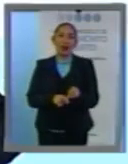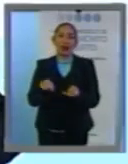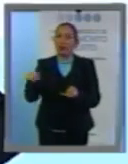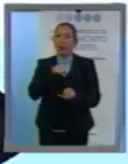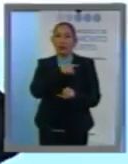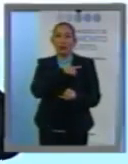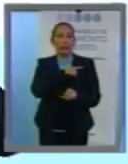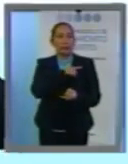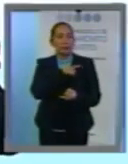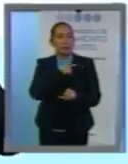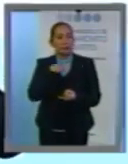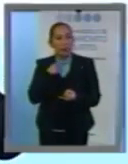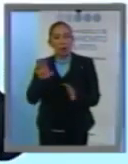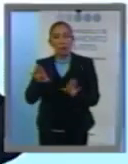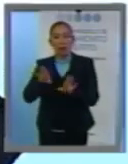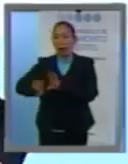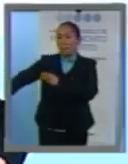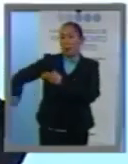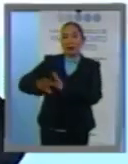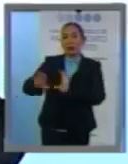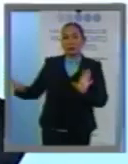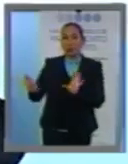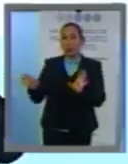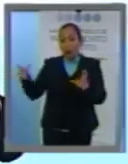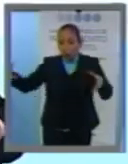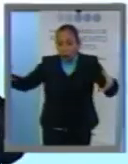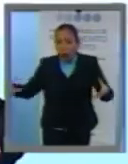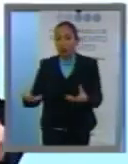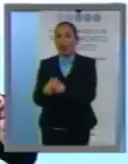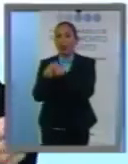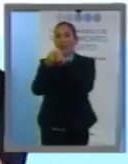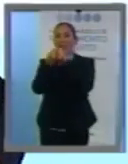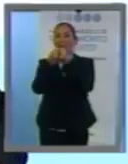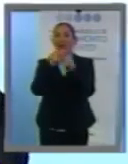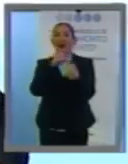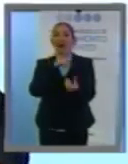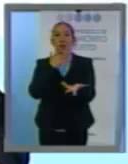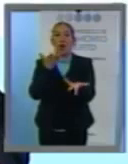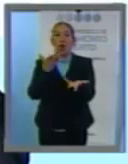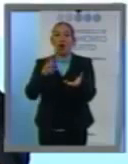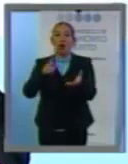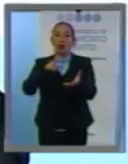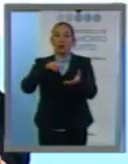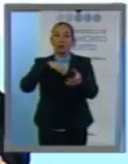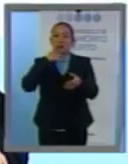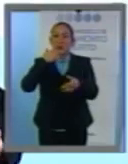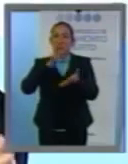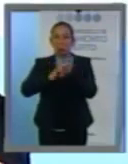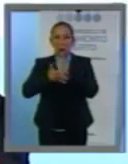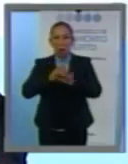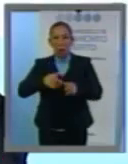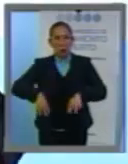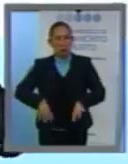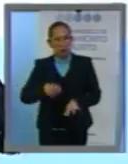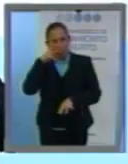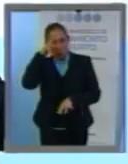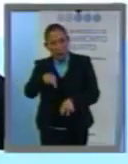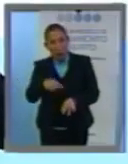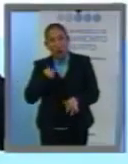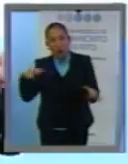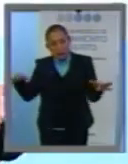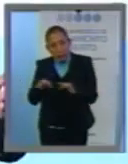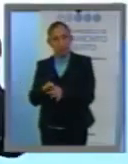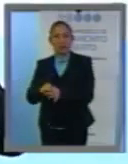de estar ajeno a cómo se implementa una política de corrupción en México, de anticorrupción en México,